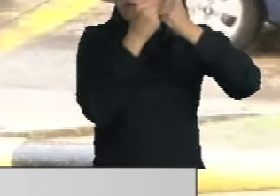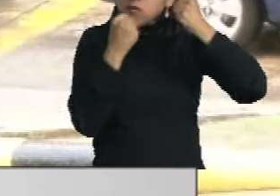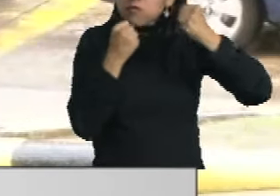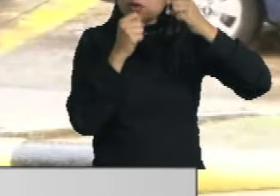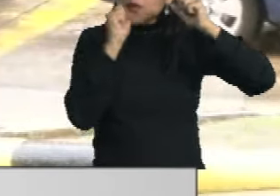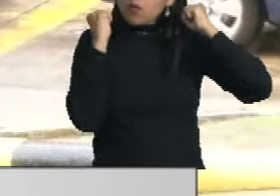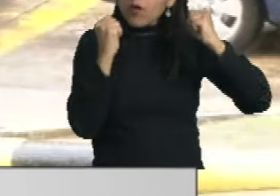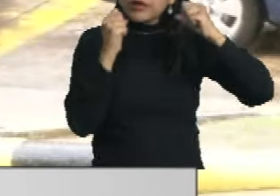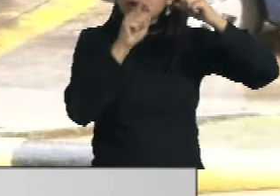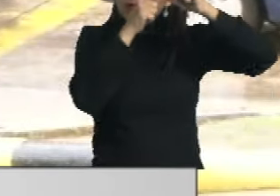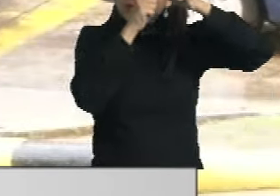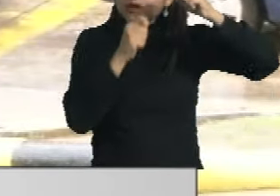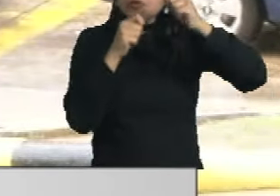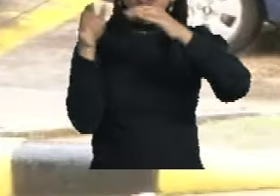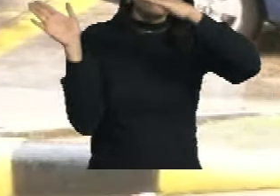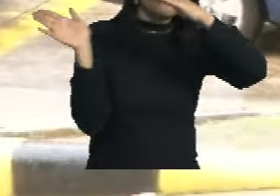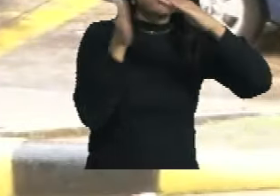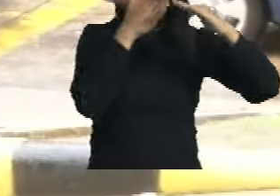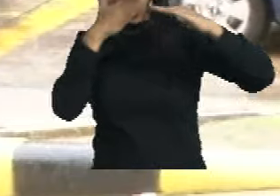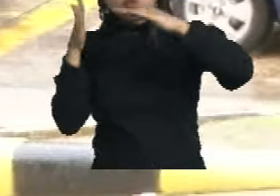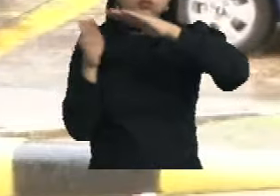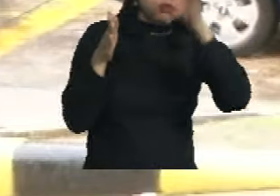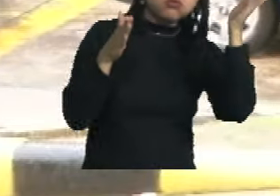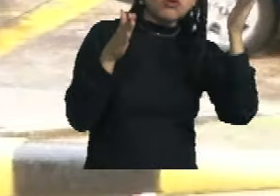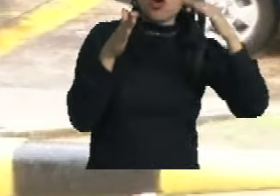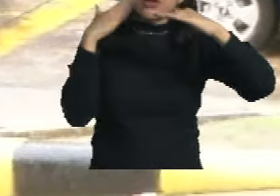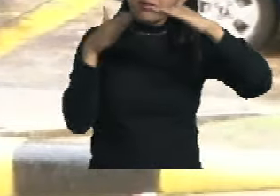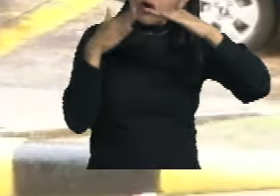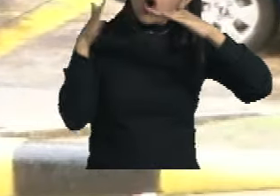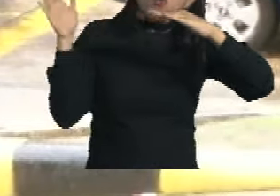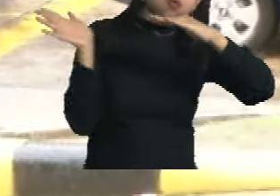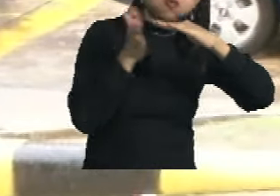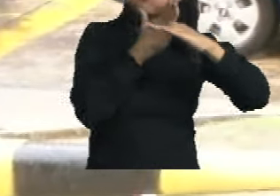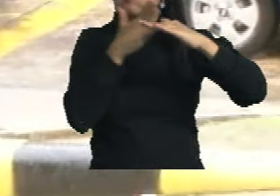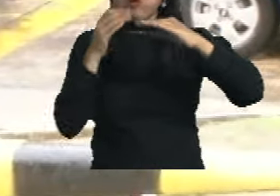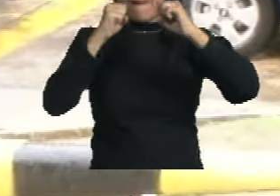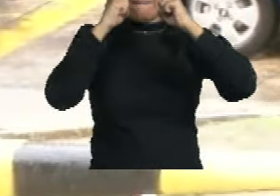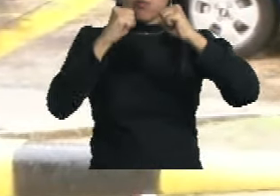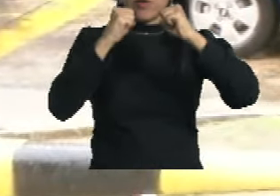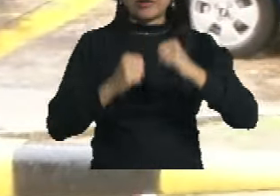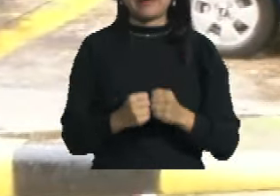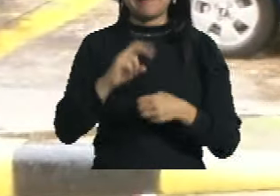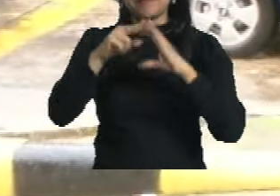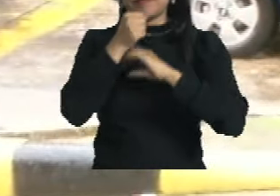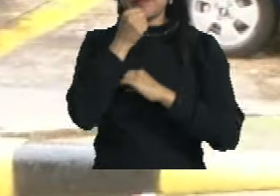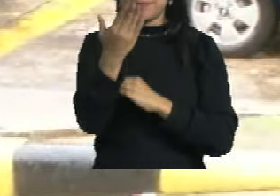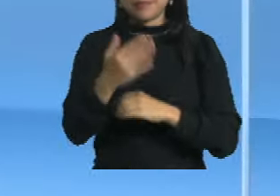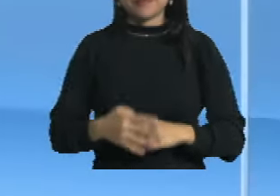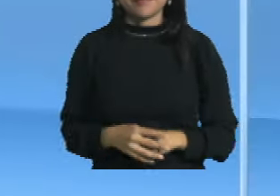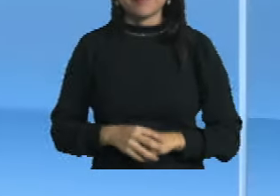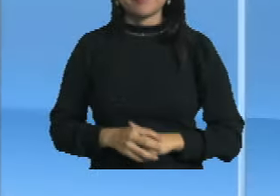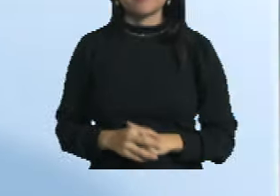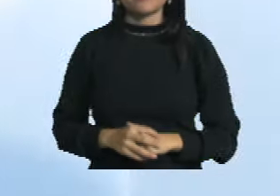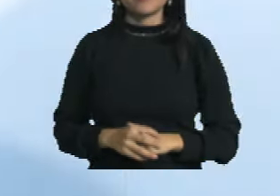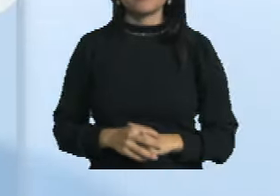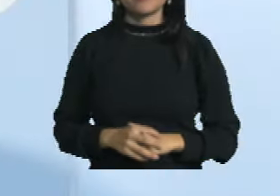fuertes vientos. Noticias desde Barranquilla con Jorge Castro, Noticentro 1, CMI.